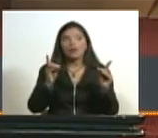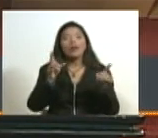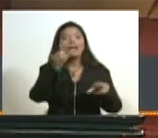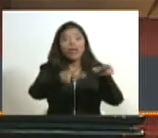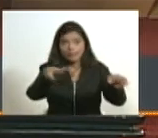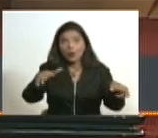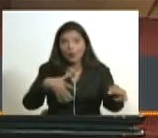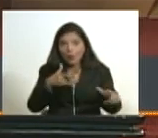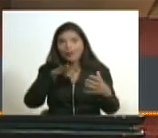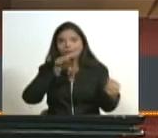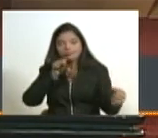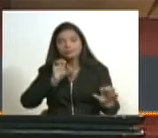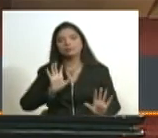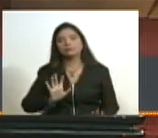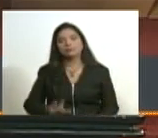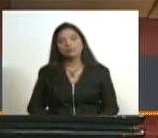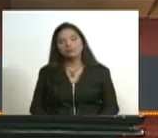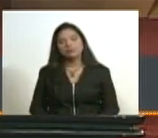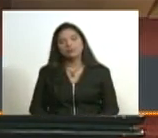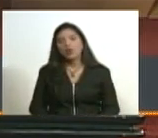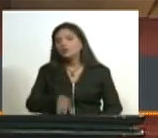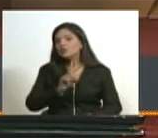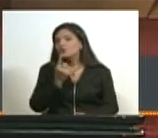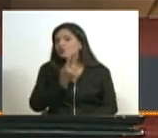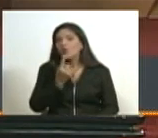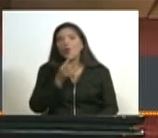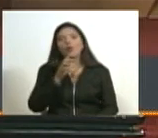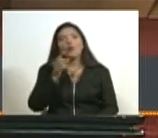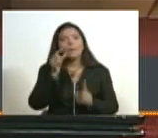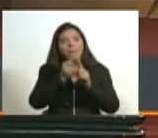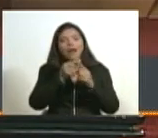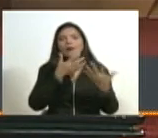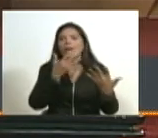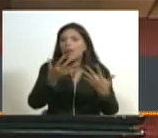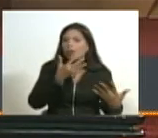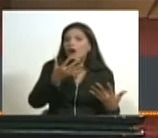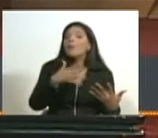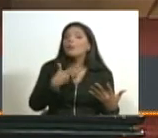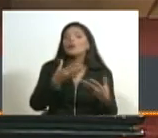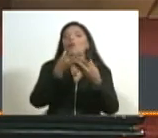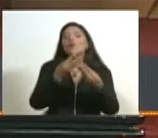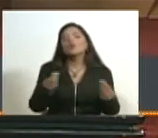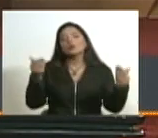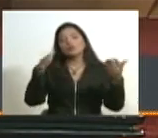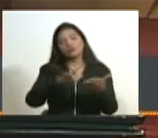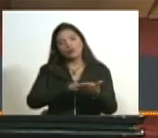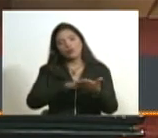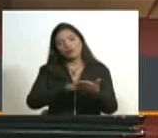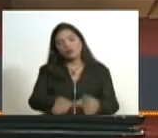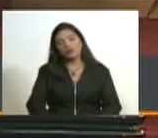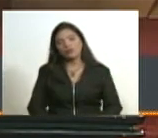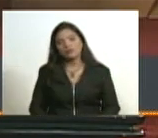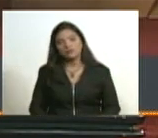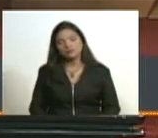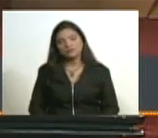puede entenderse. Solo a través de la palabra es que la gente puede encontrar soluciones. Solo a través del diálogo.